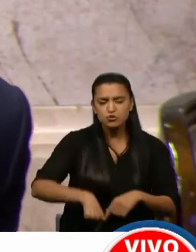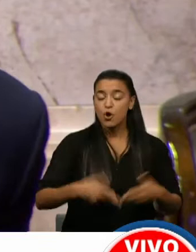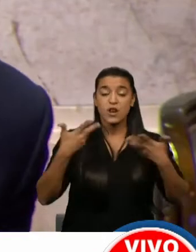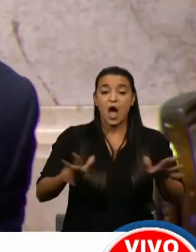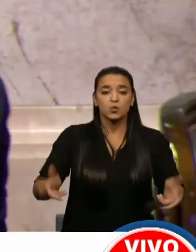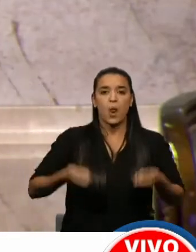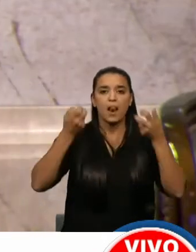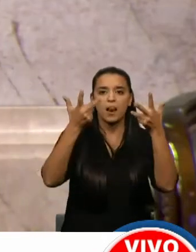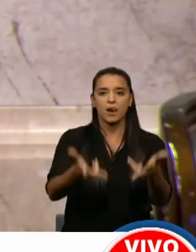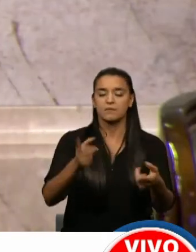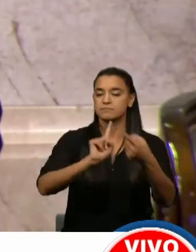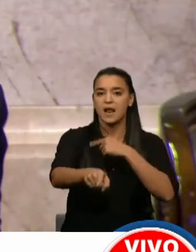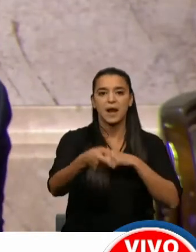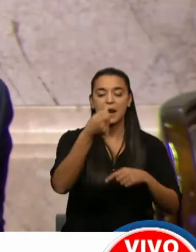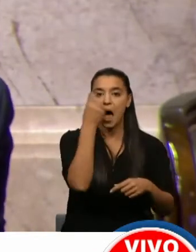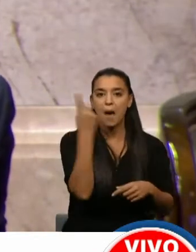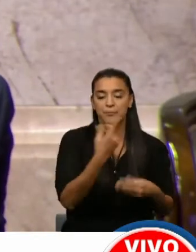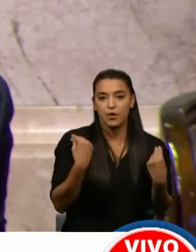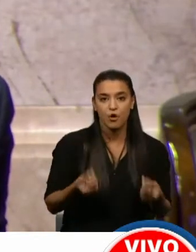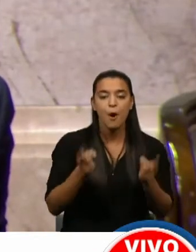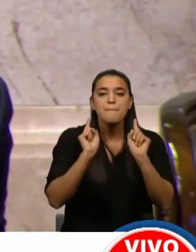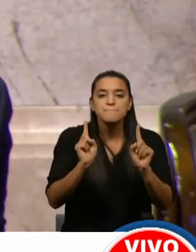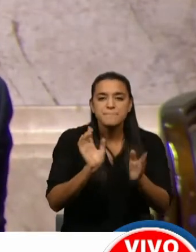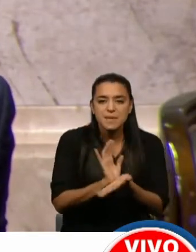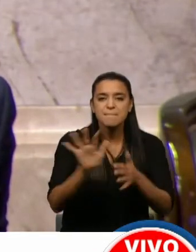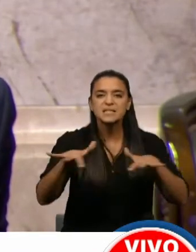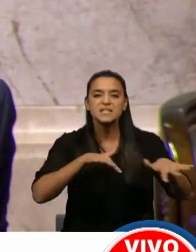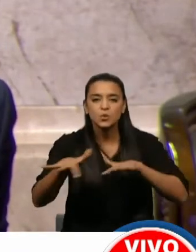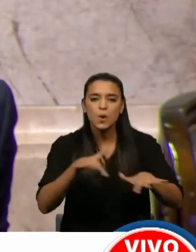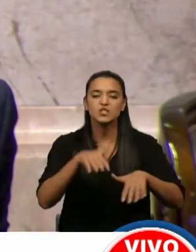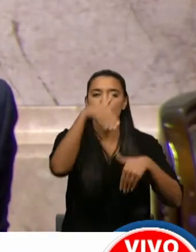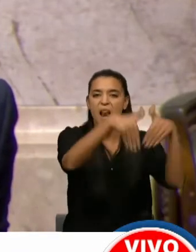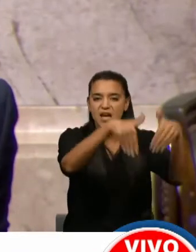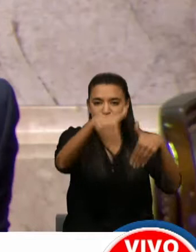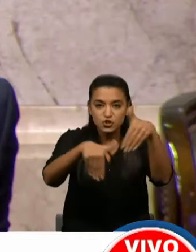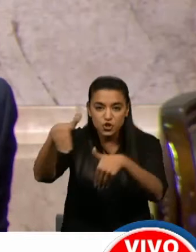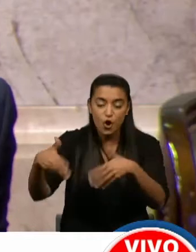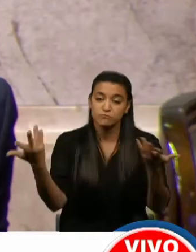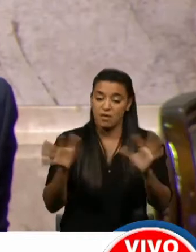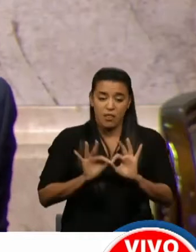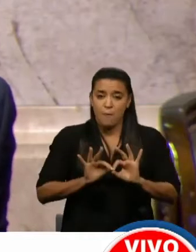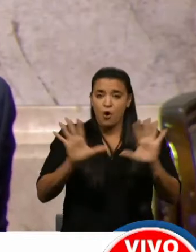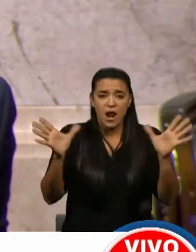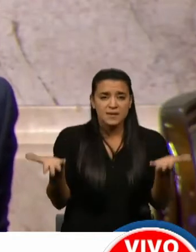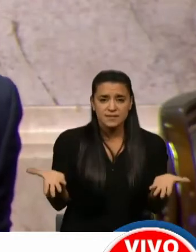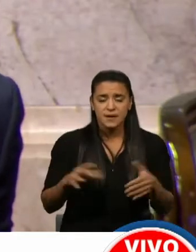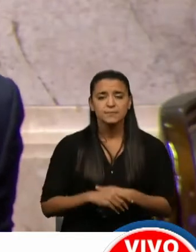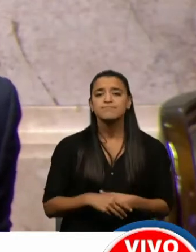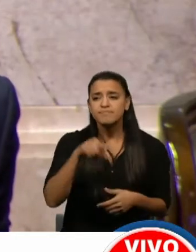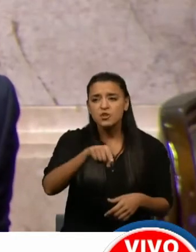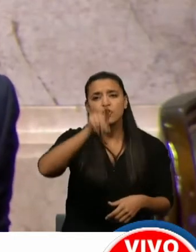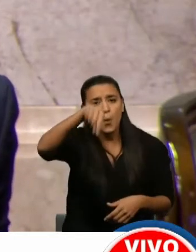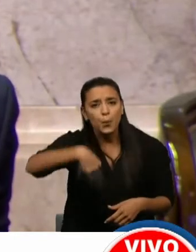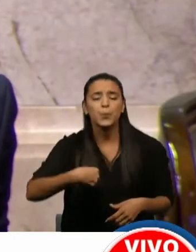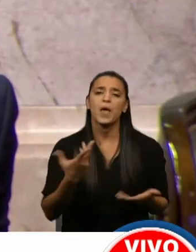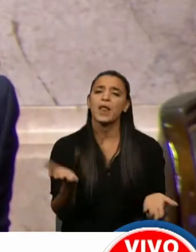contestarle inmediatamente que el propio hecho de una elección en democracia